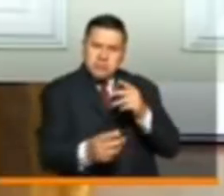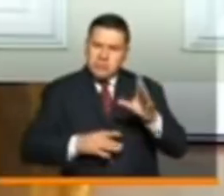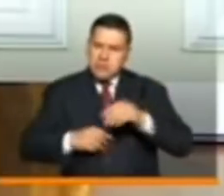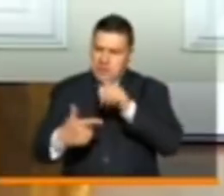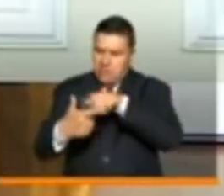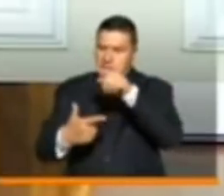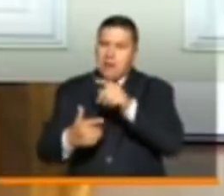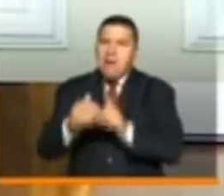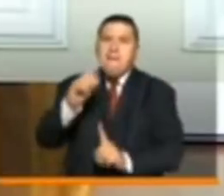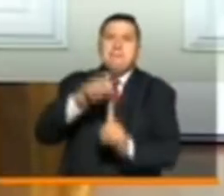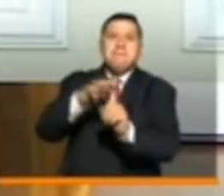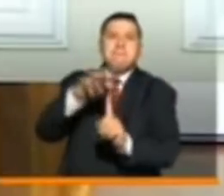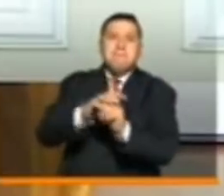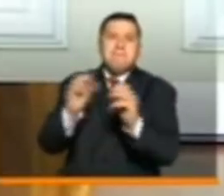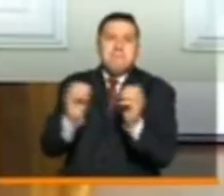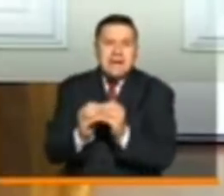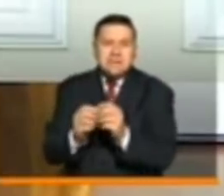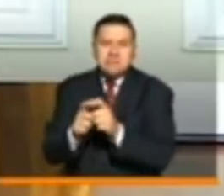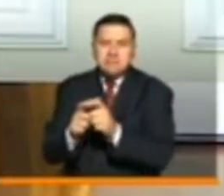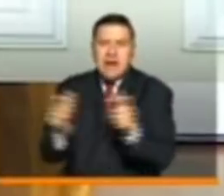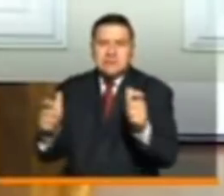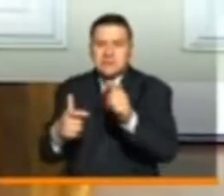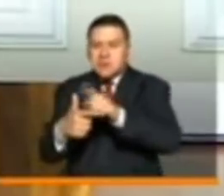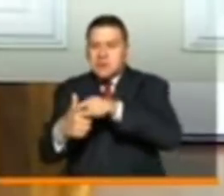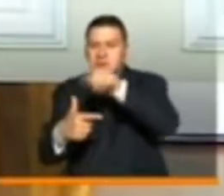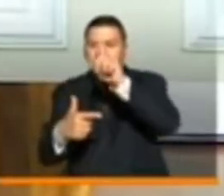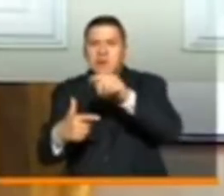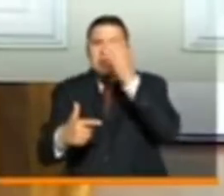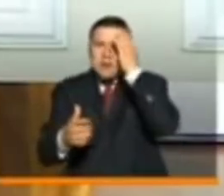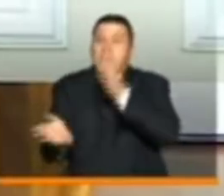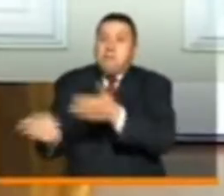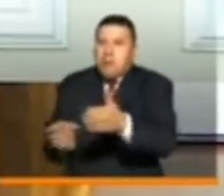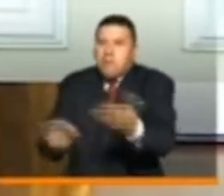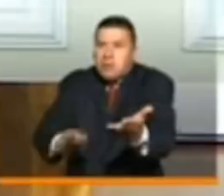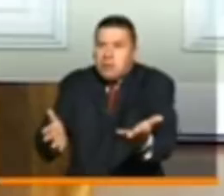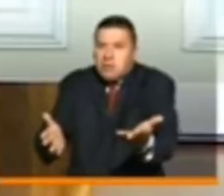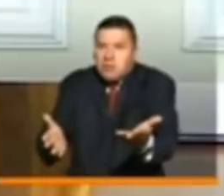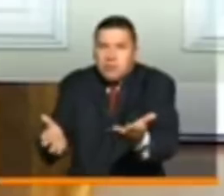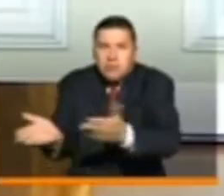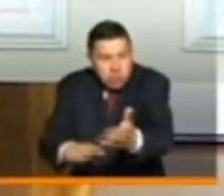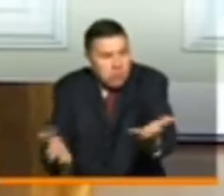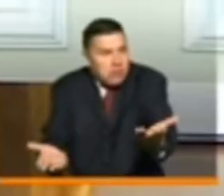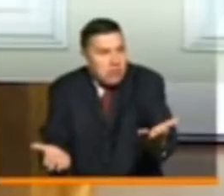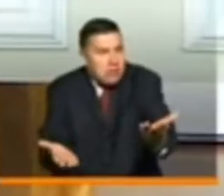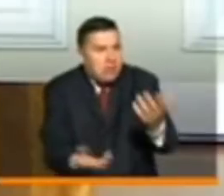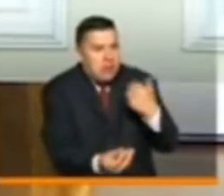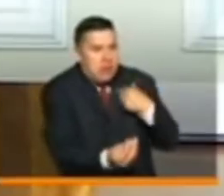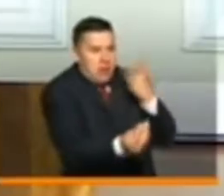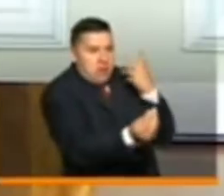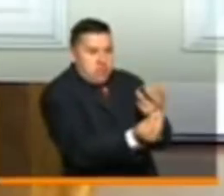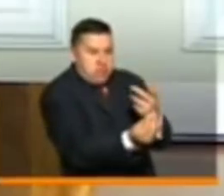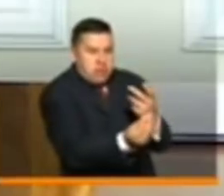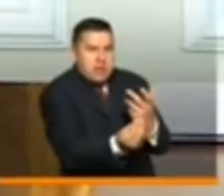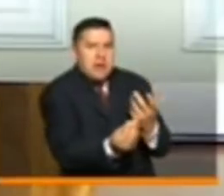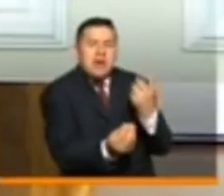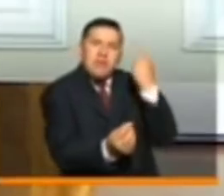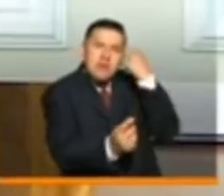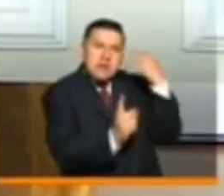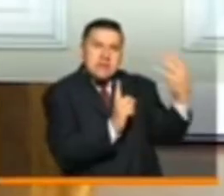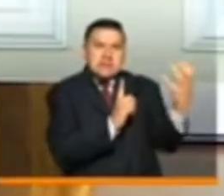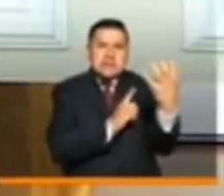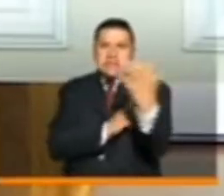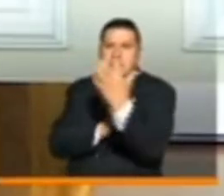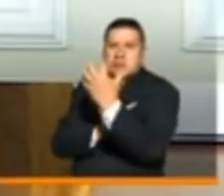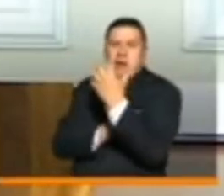también porque se han presentado aumentos en la mortalidad derivada con el 19 y también una presión grande